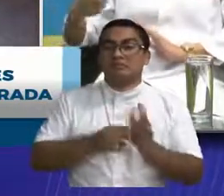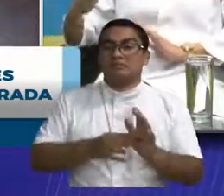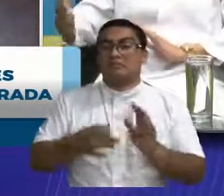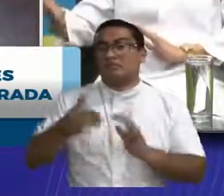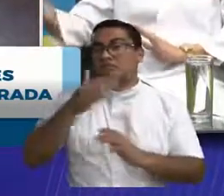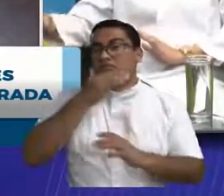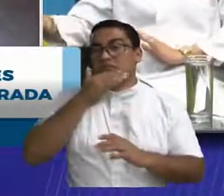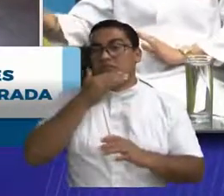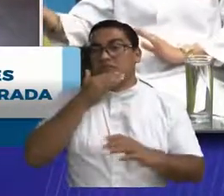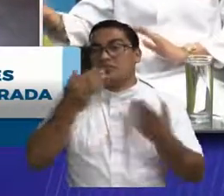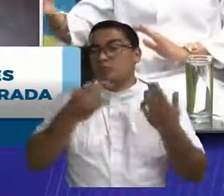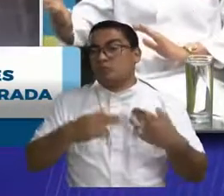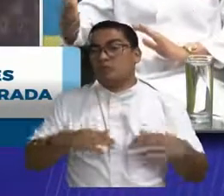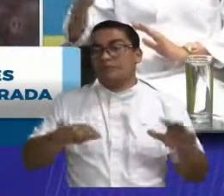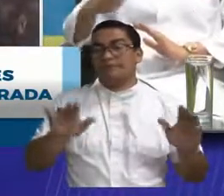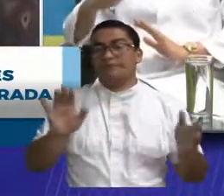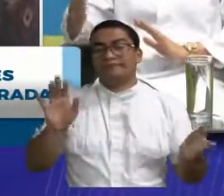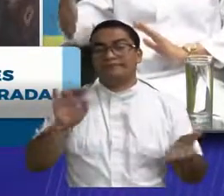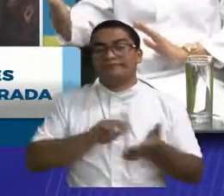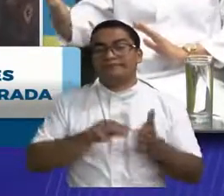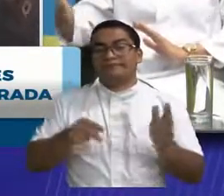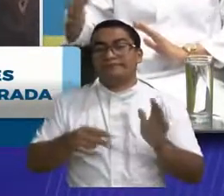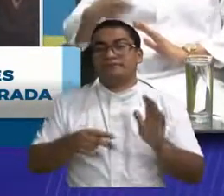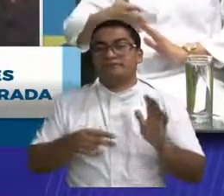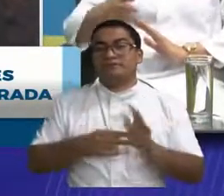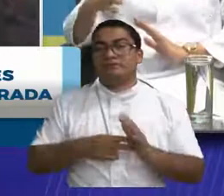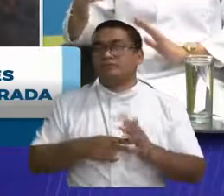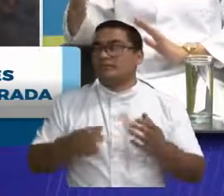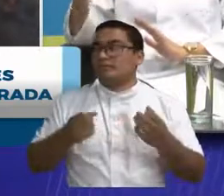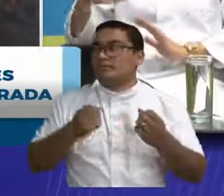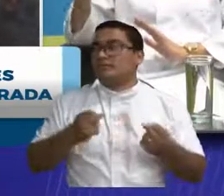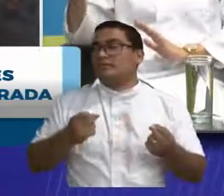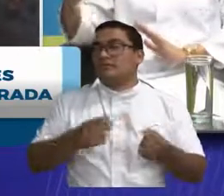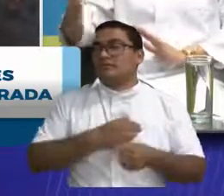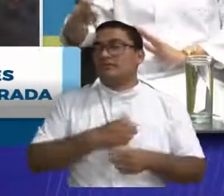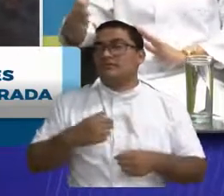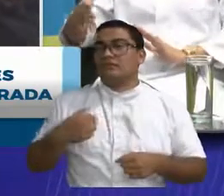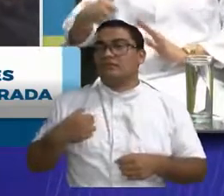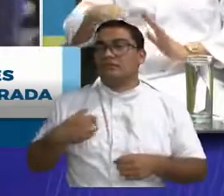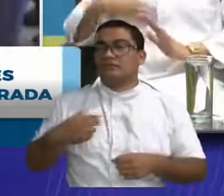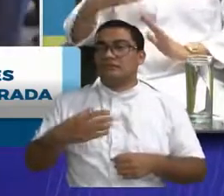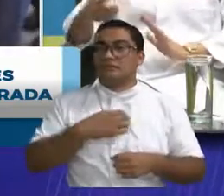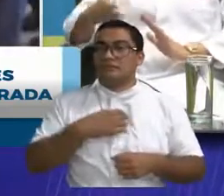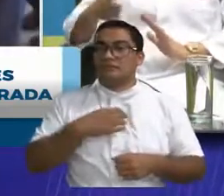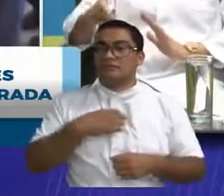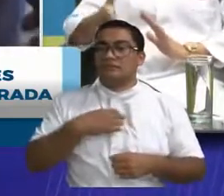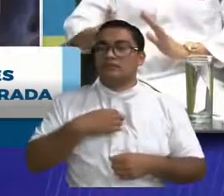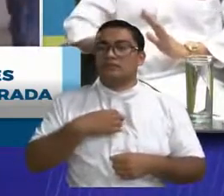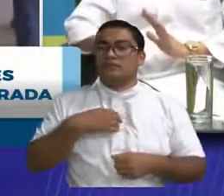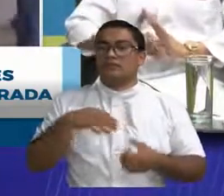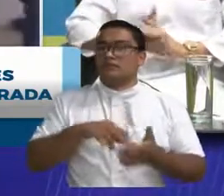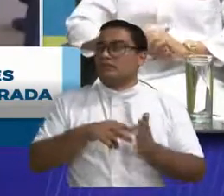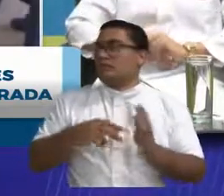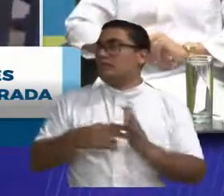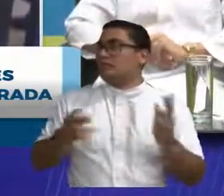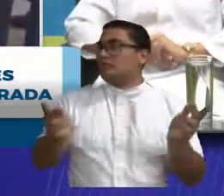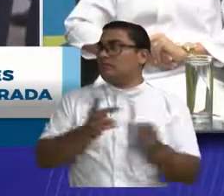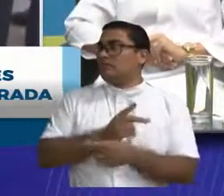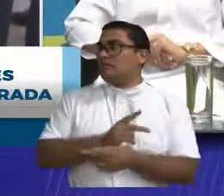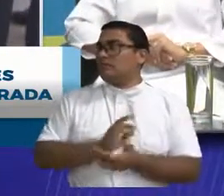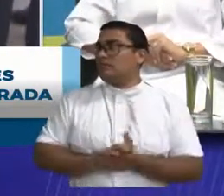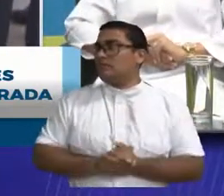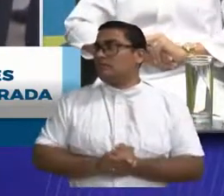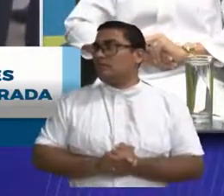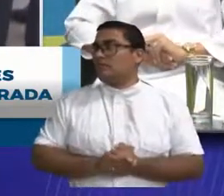del ciclo normal del virus. ¿Por qué? Porque lo hacemos más resistente y eso lo hace autodefenderse a él y comenzar a hacer mutaciones. Es lo primero que hacen,